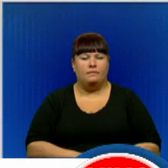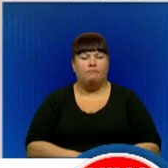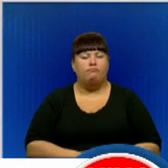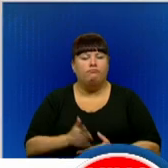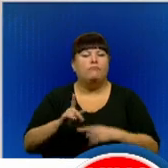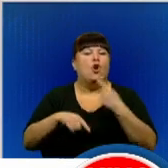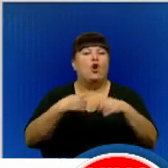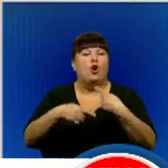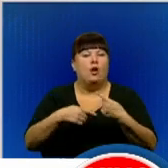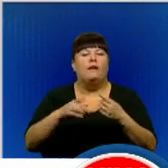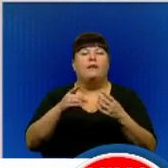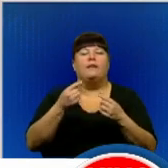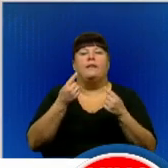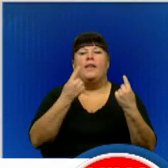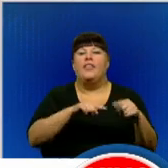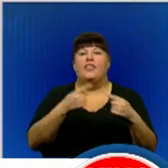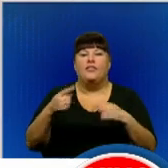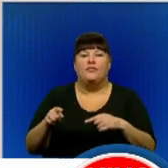continuamos con referenciales